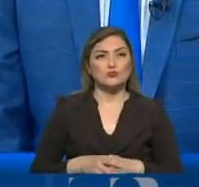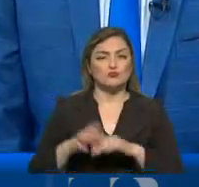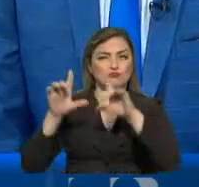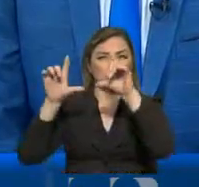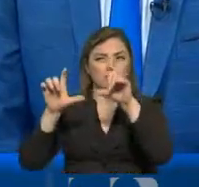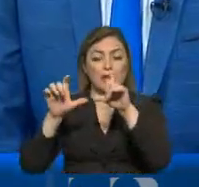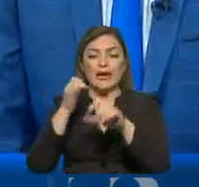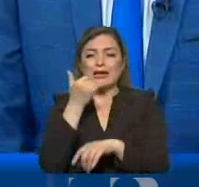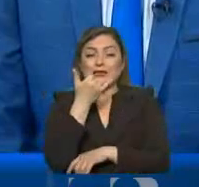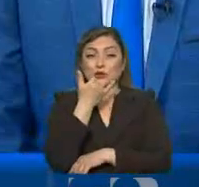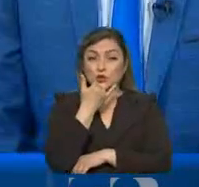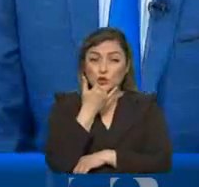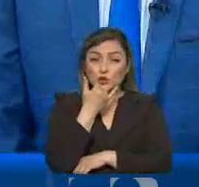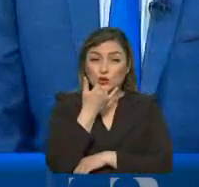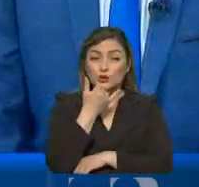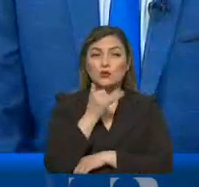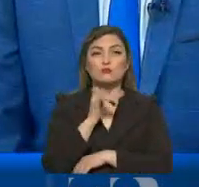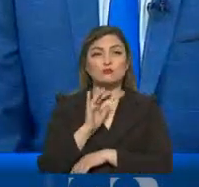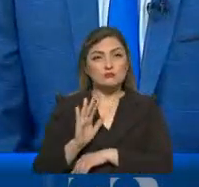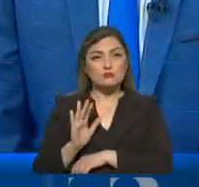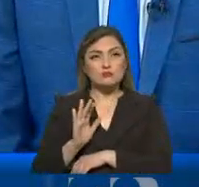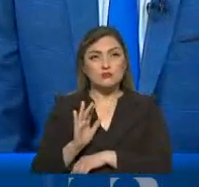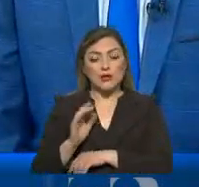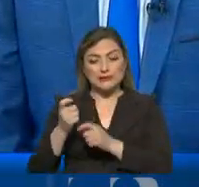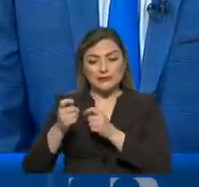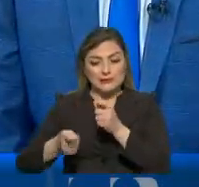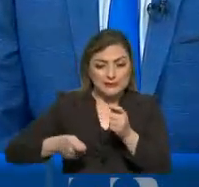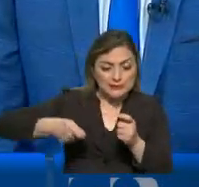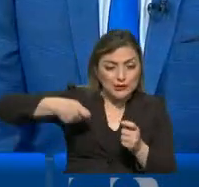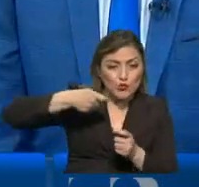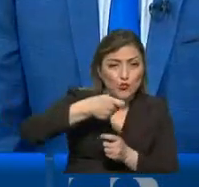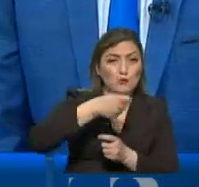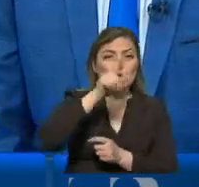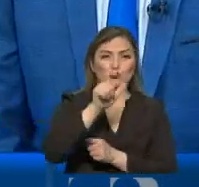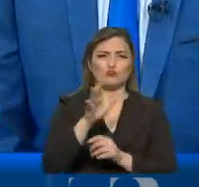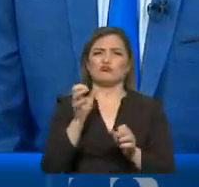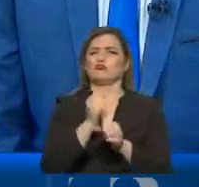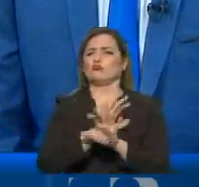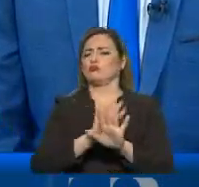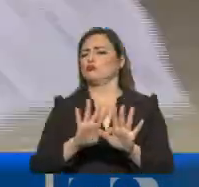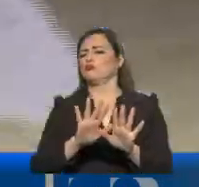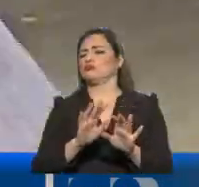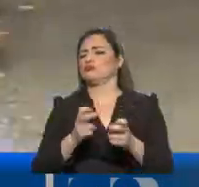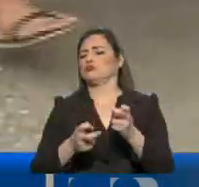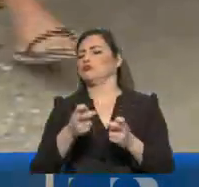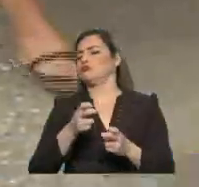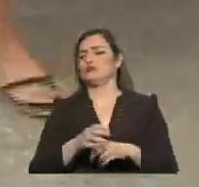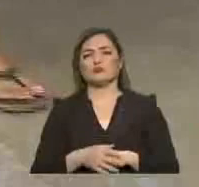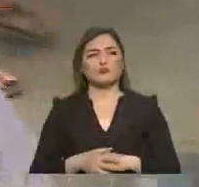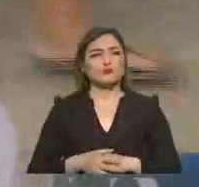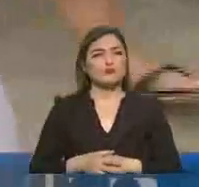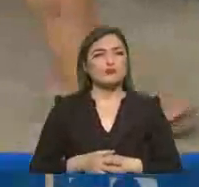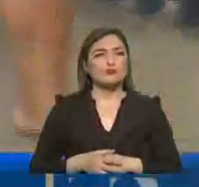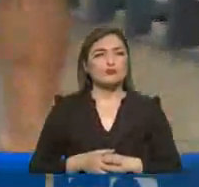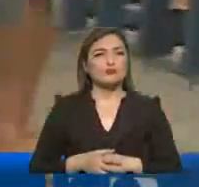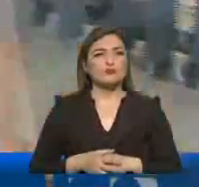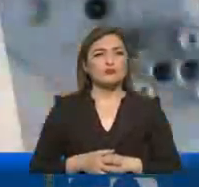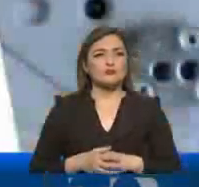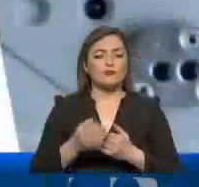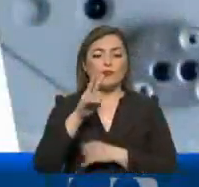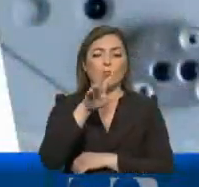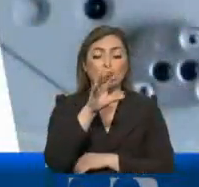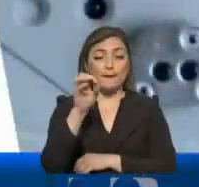lecturas ha sido incorrecta por alguna causa, si debemos devolver recursos o dinero al usuario, lo hagamos sin ningún inconveniente. Aunque cabe mencionar que hasta ahora solo